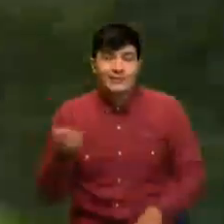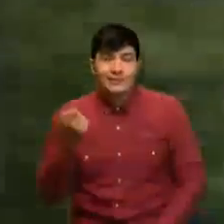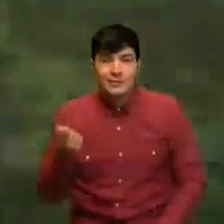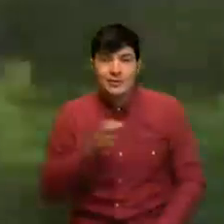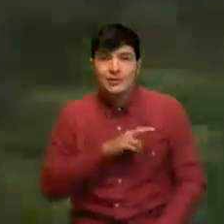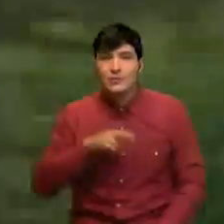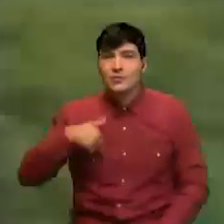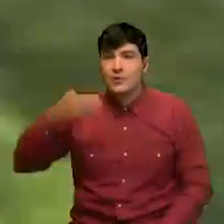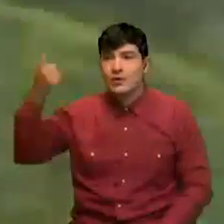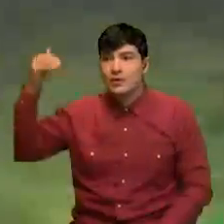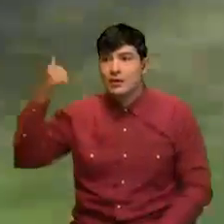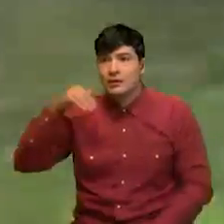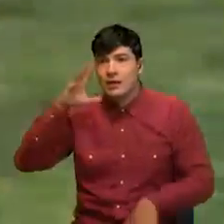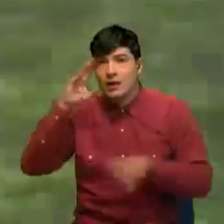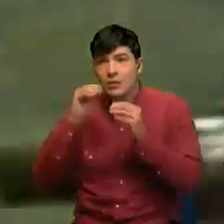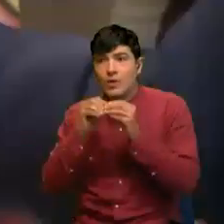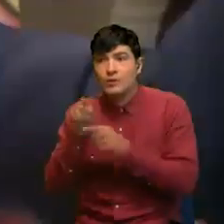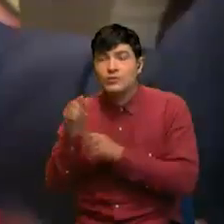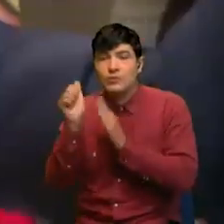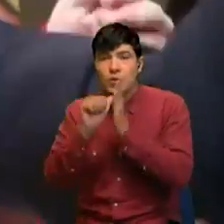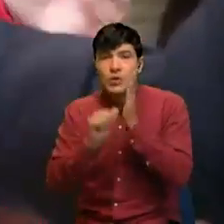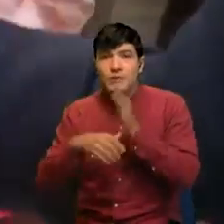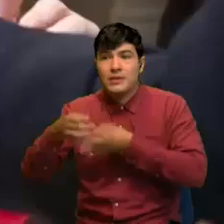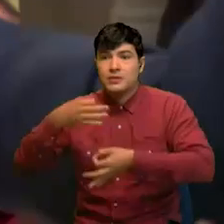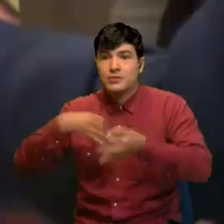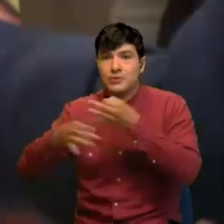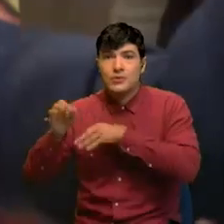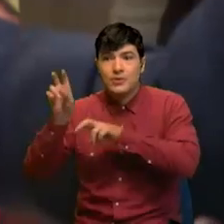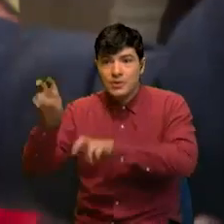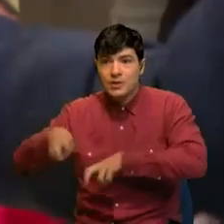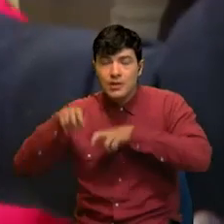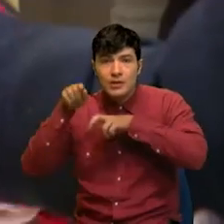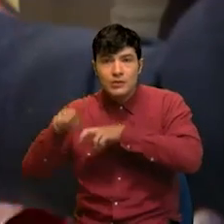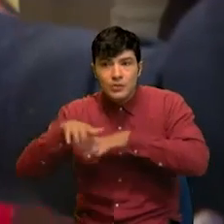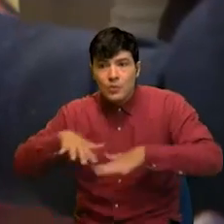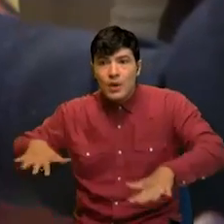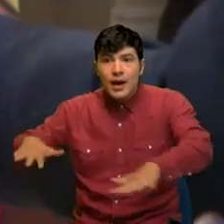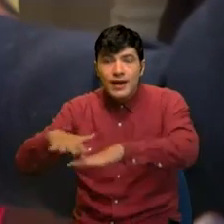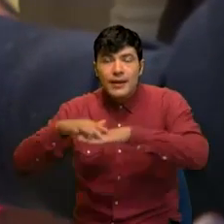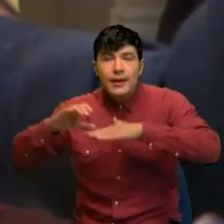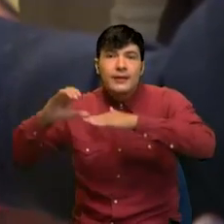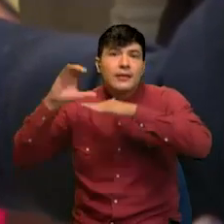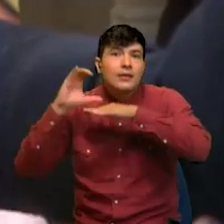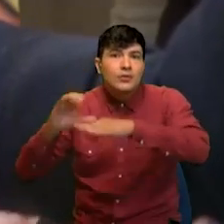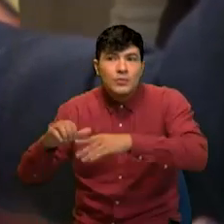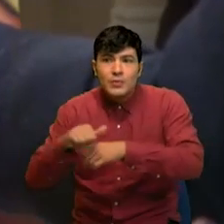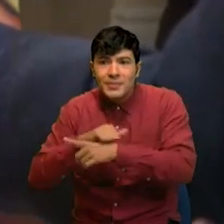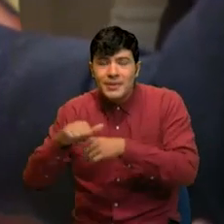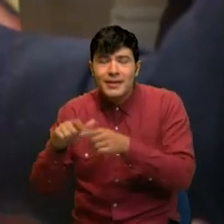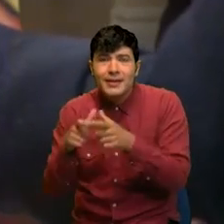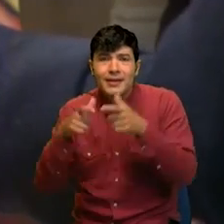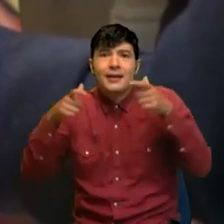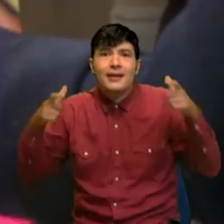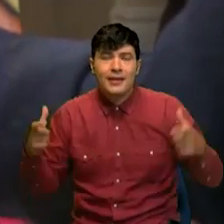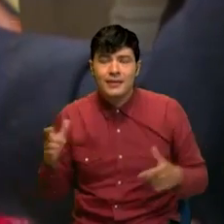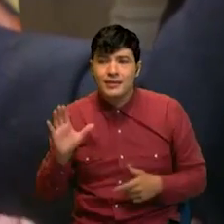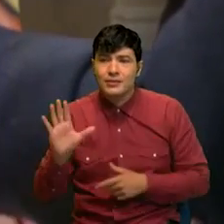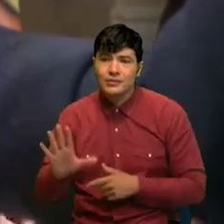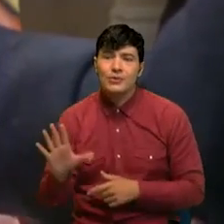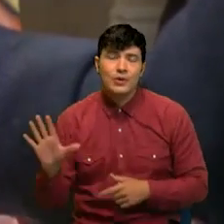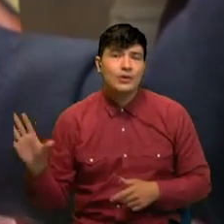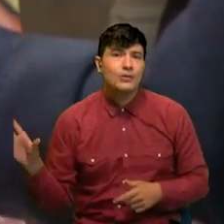acuerdo está el programa de sustitución de cultivos y en Catatumbo se hizo un ejercicio grande con las comunidades